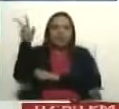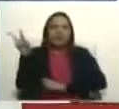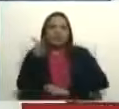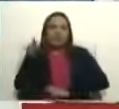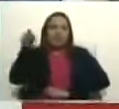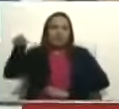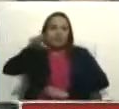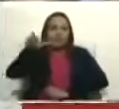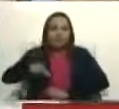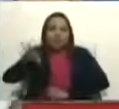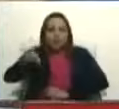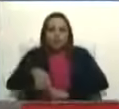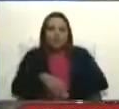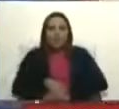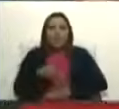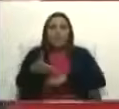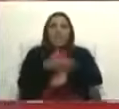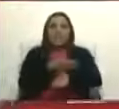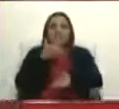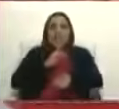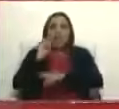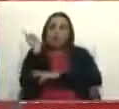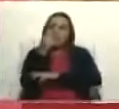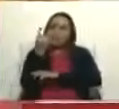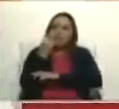territorio, que había sido usurpada.